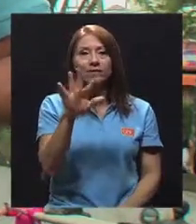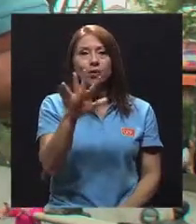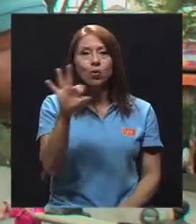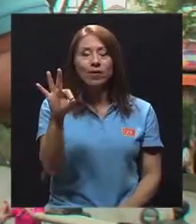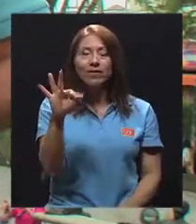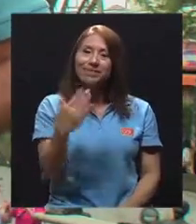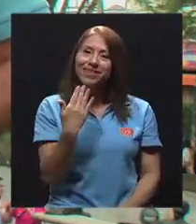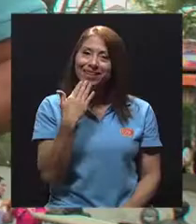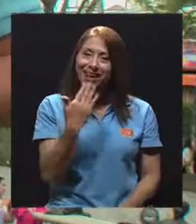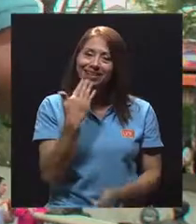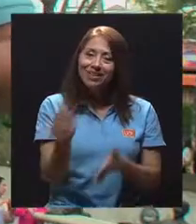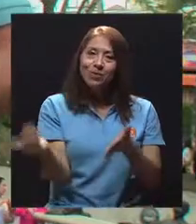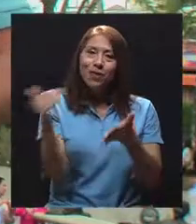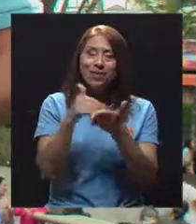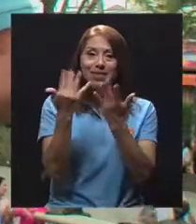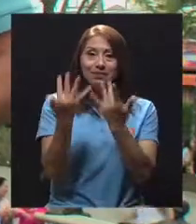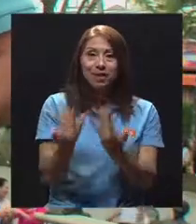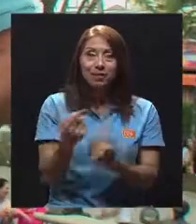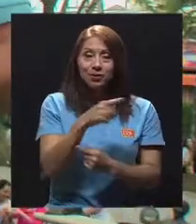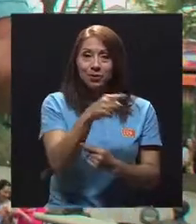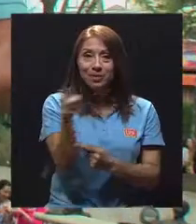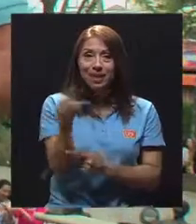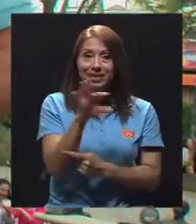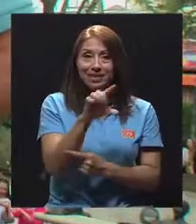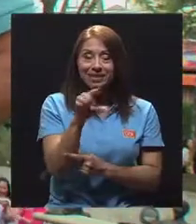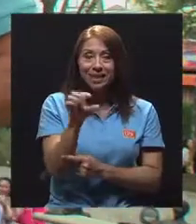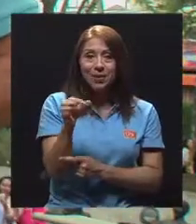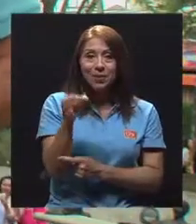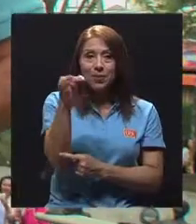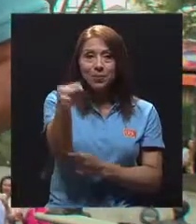2511-6959. Muchas gracias, nuevamente los esperamos